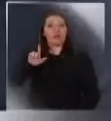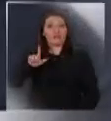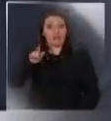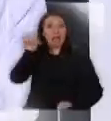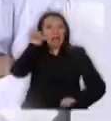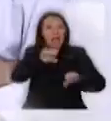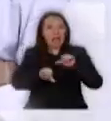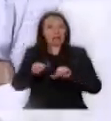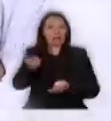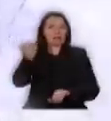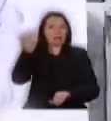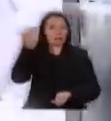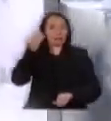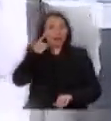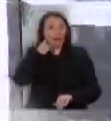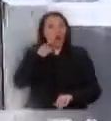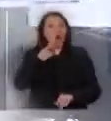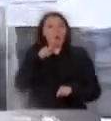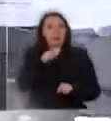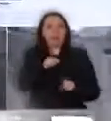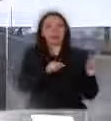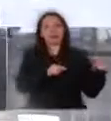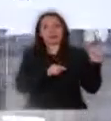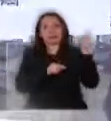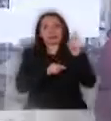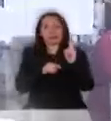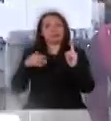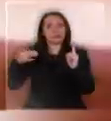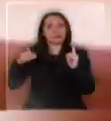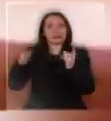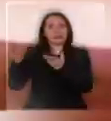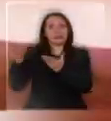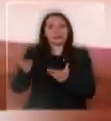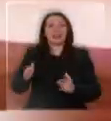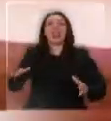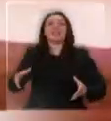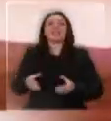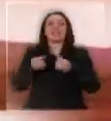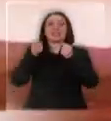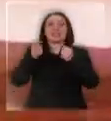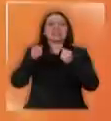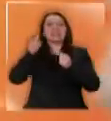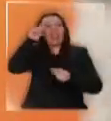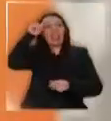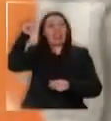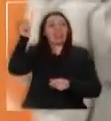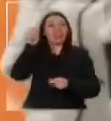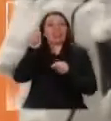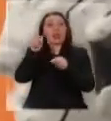Chalfy. El biólogo será uno de los platos fuertes del Festival Puerto